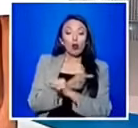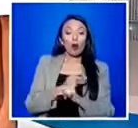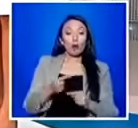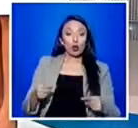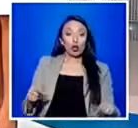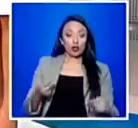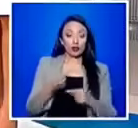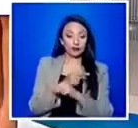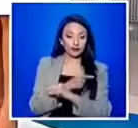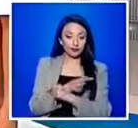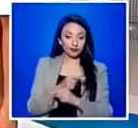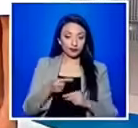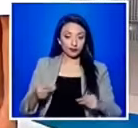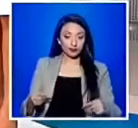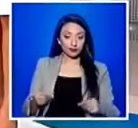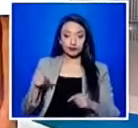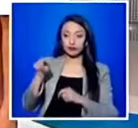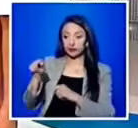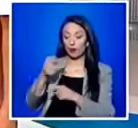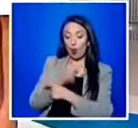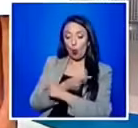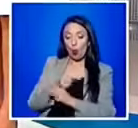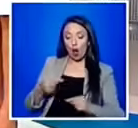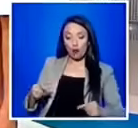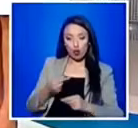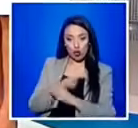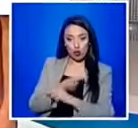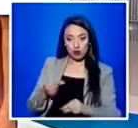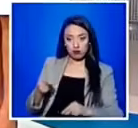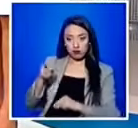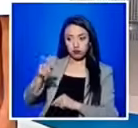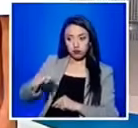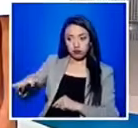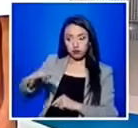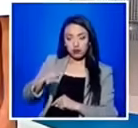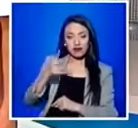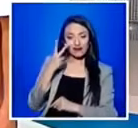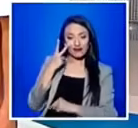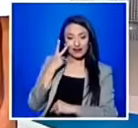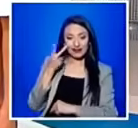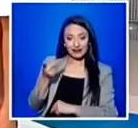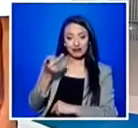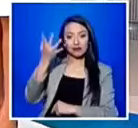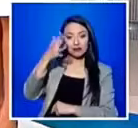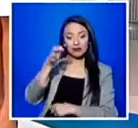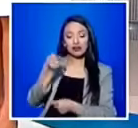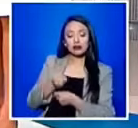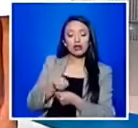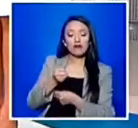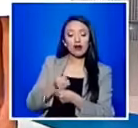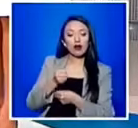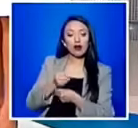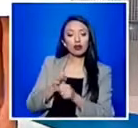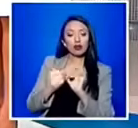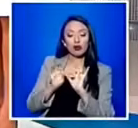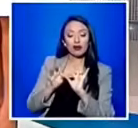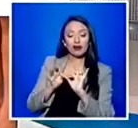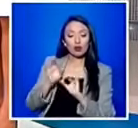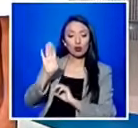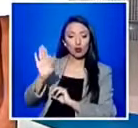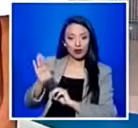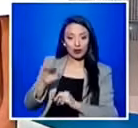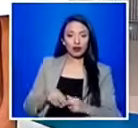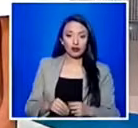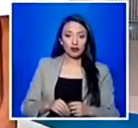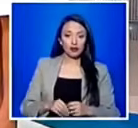el sector de Guápulo, en el nororiente de la capital, donde ya se ejecutan trabajos de rehabilitación vial. Así es,